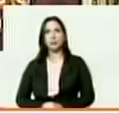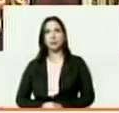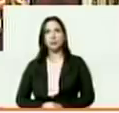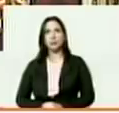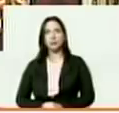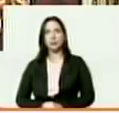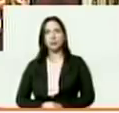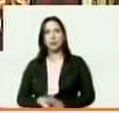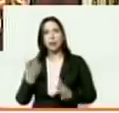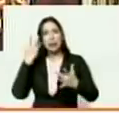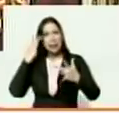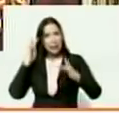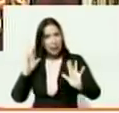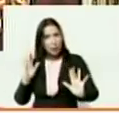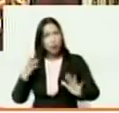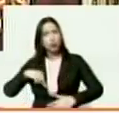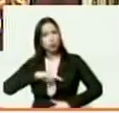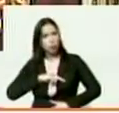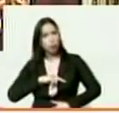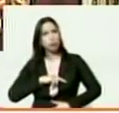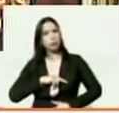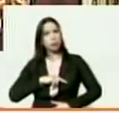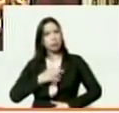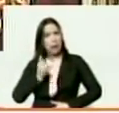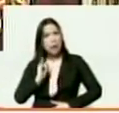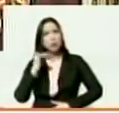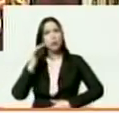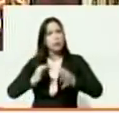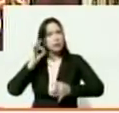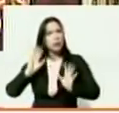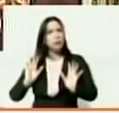¿creemos nosotros que va a haber justicia?